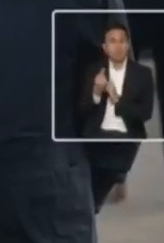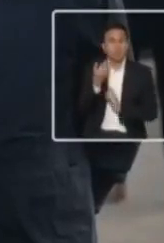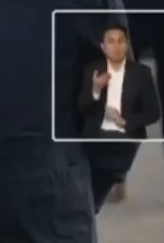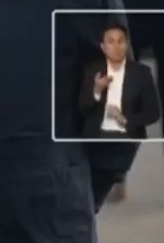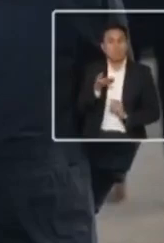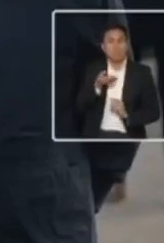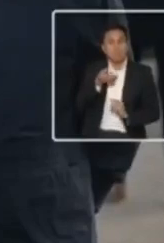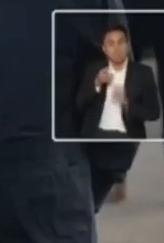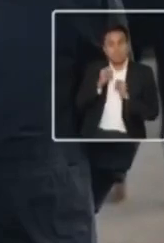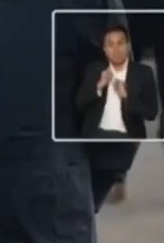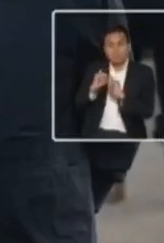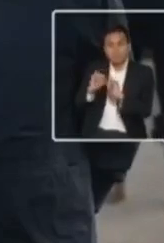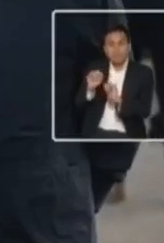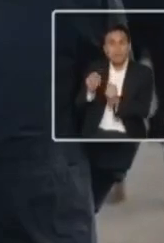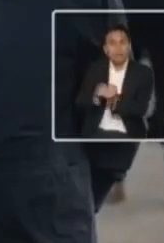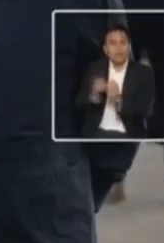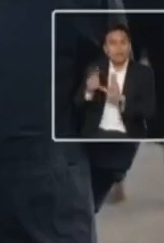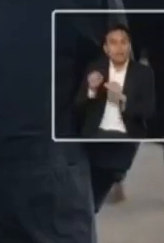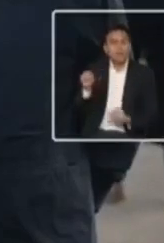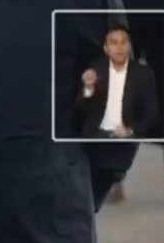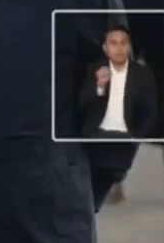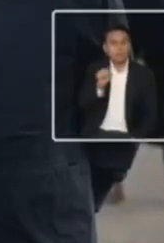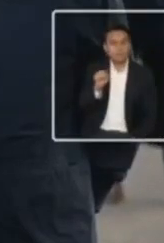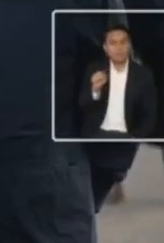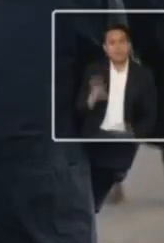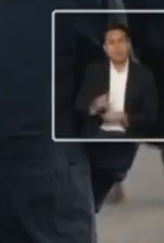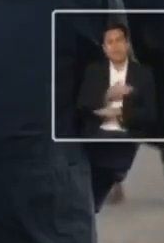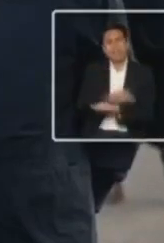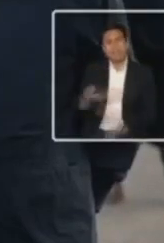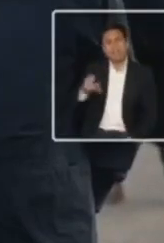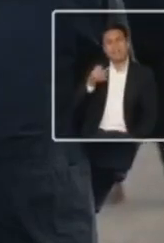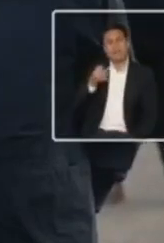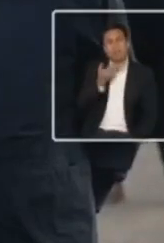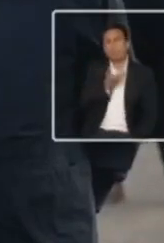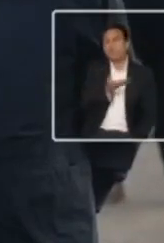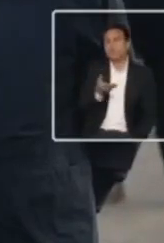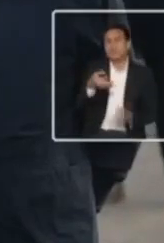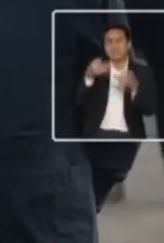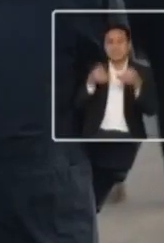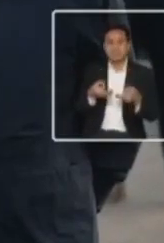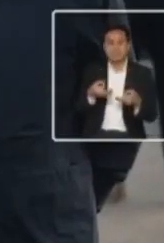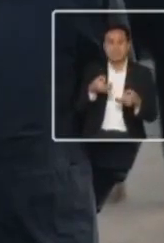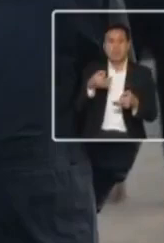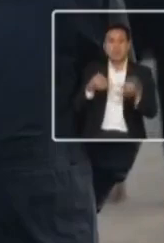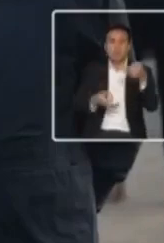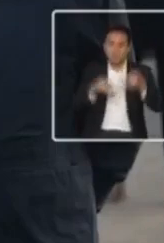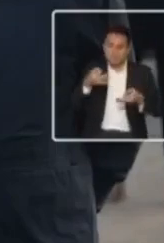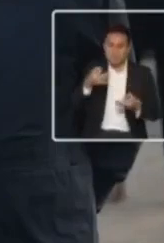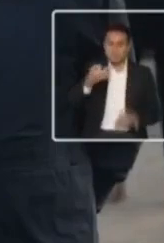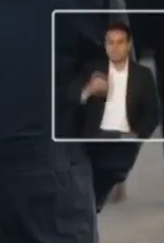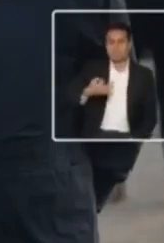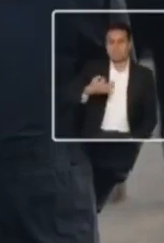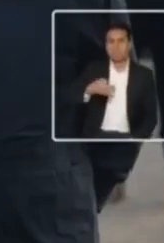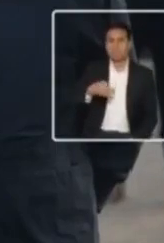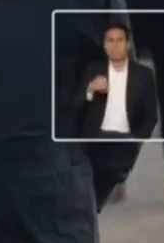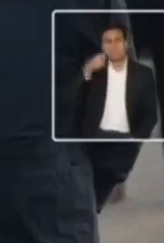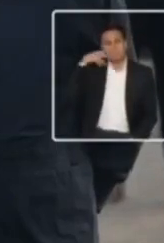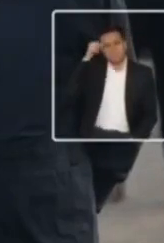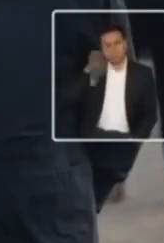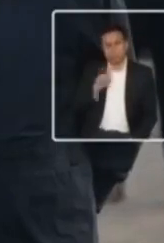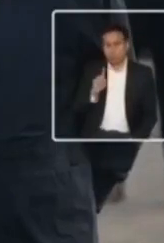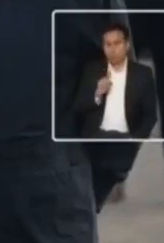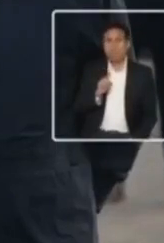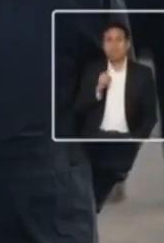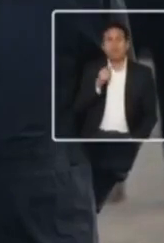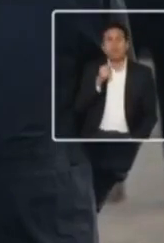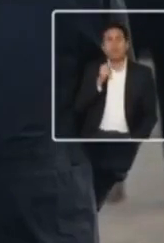pudo transmitir a estos familiares, porque más temprano ellos decían que ustedes les garantizaron que se iba a hacer justicia, que esto no iba a quedar en la impunidad.